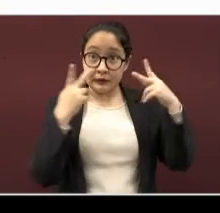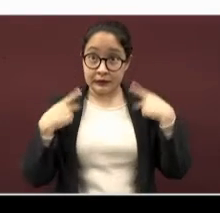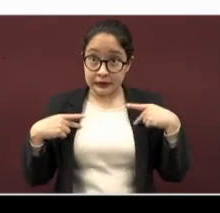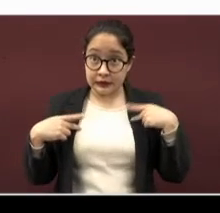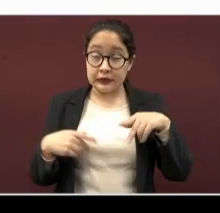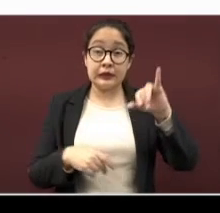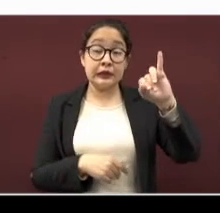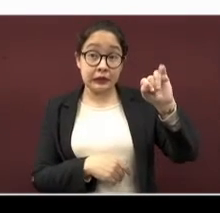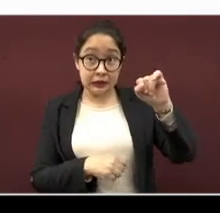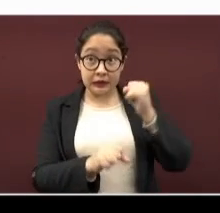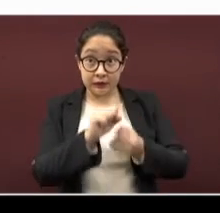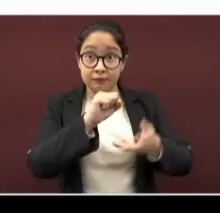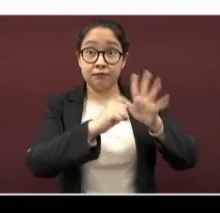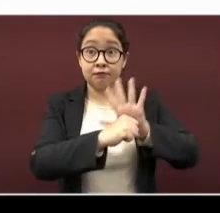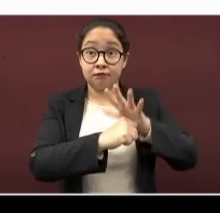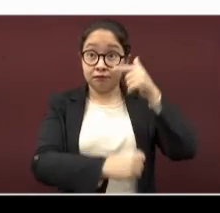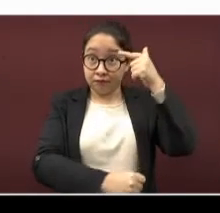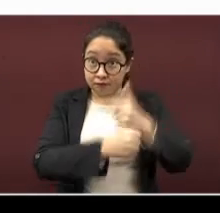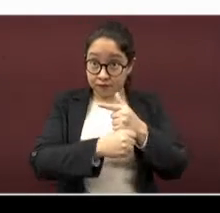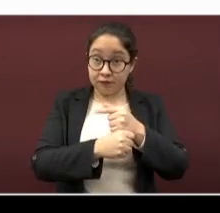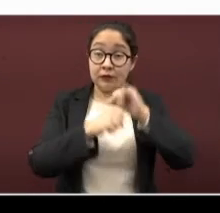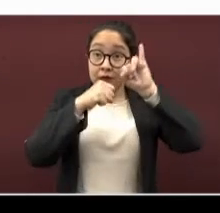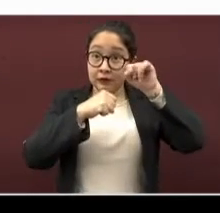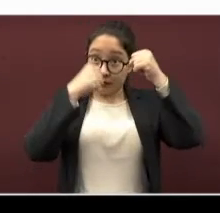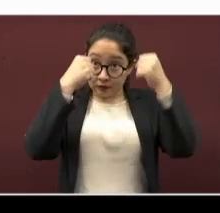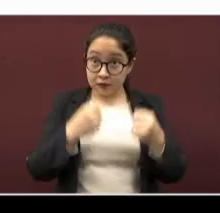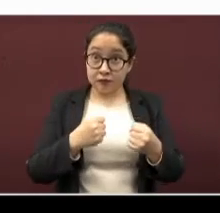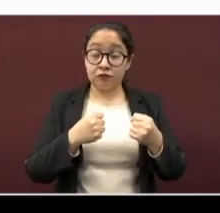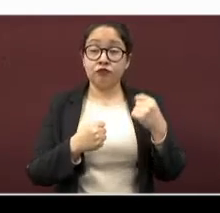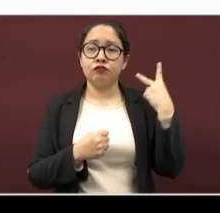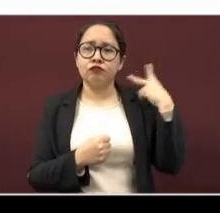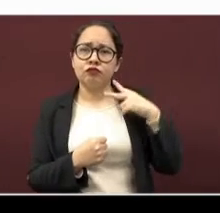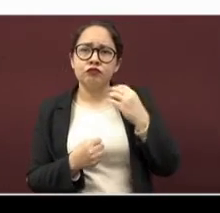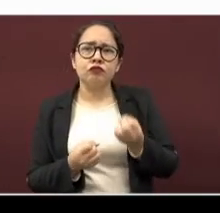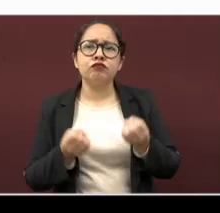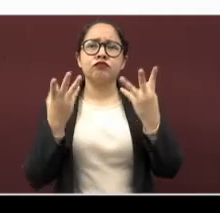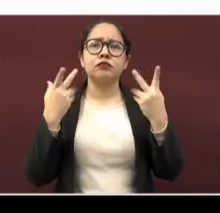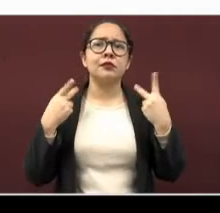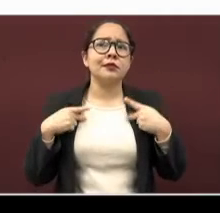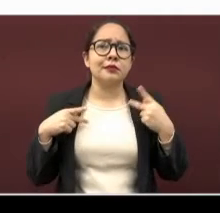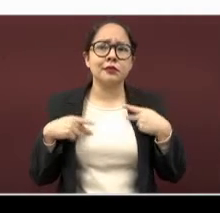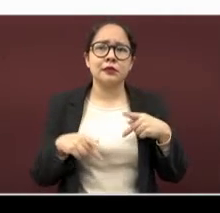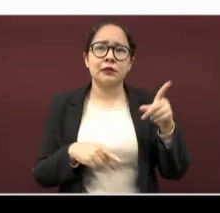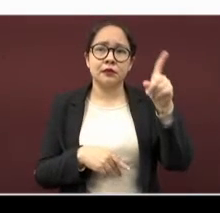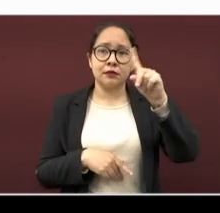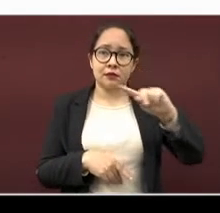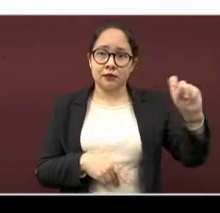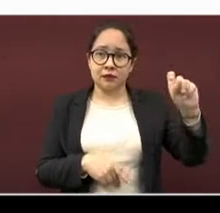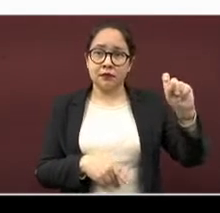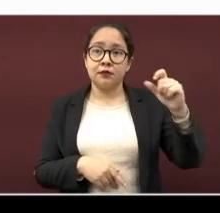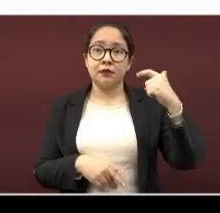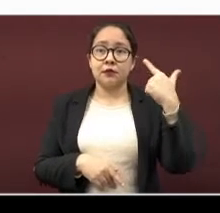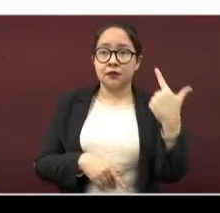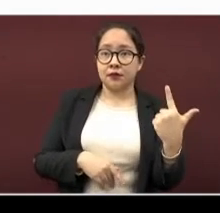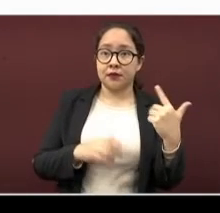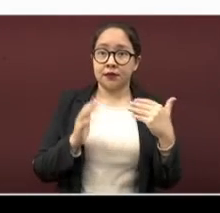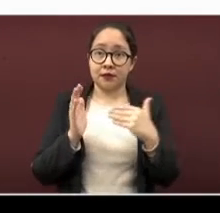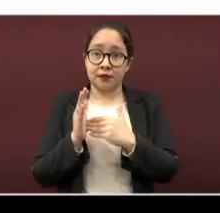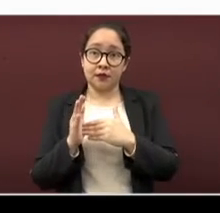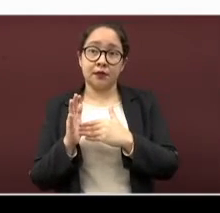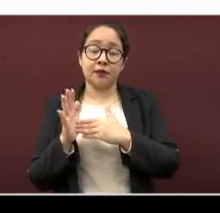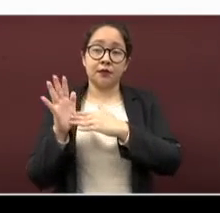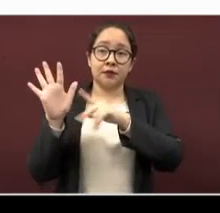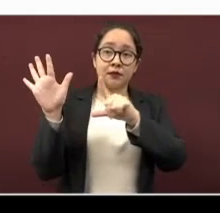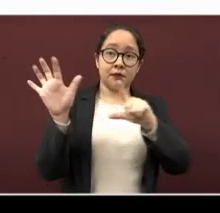a la prueba confirmatoria al coronavirus son 107 mil